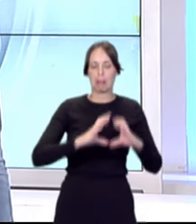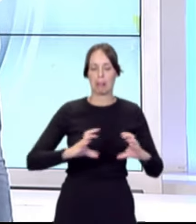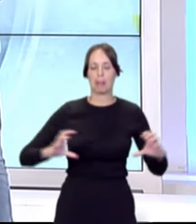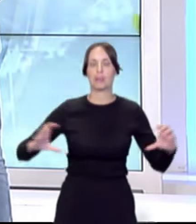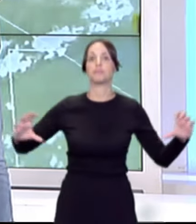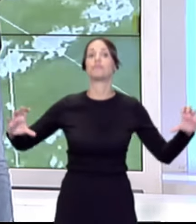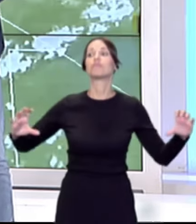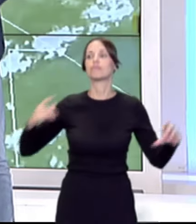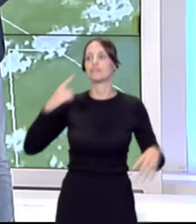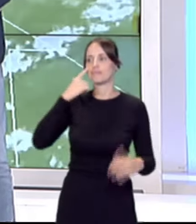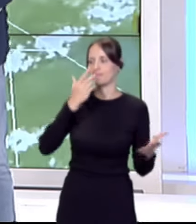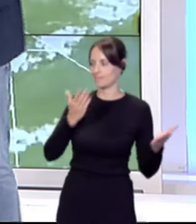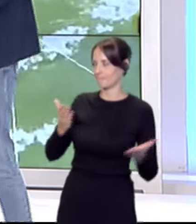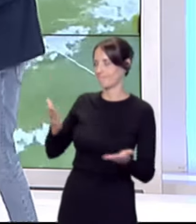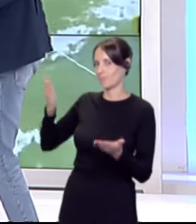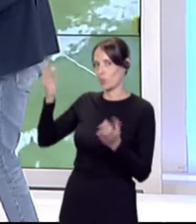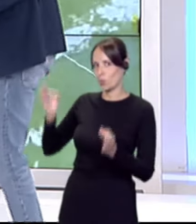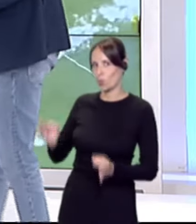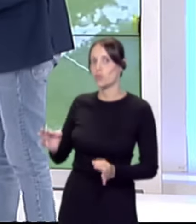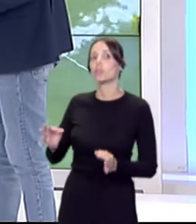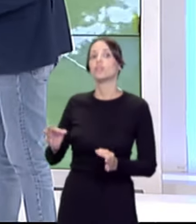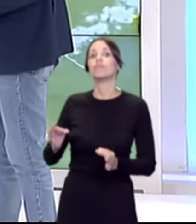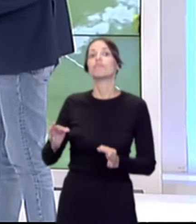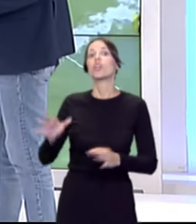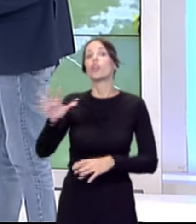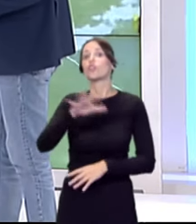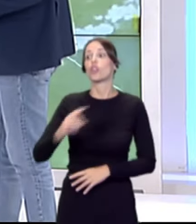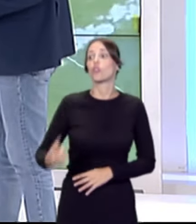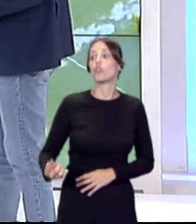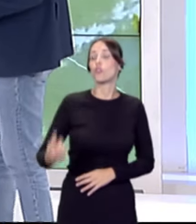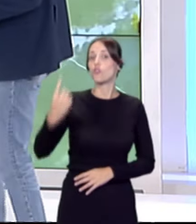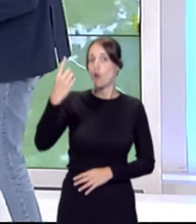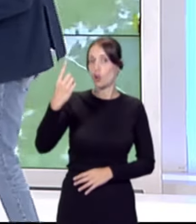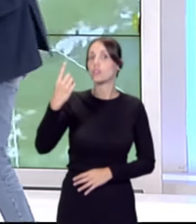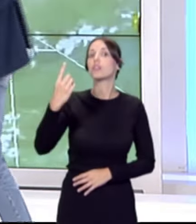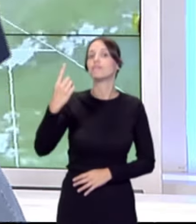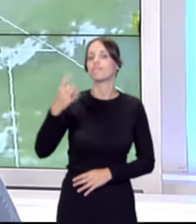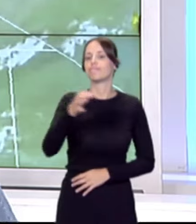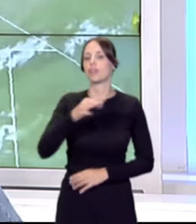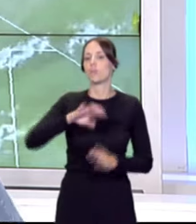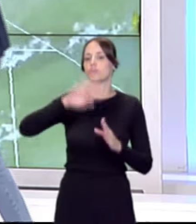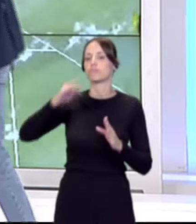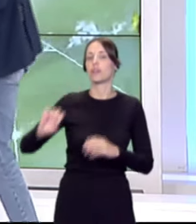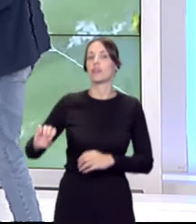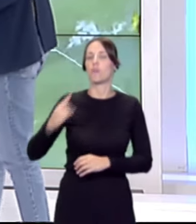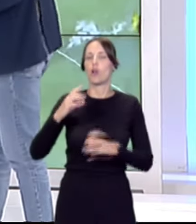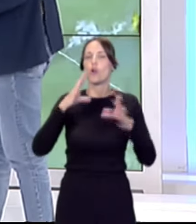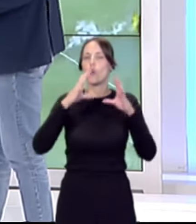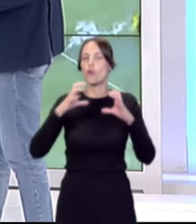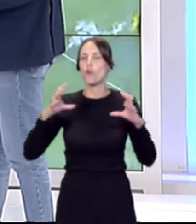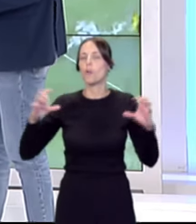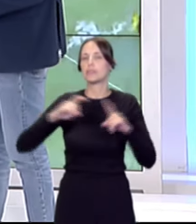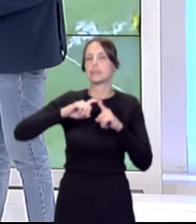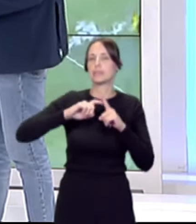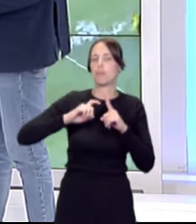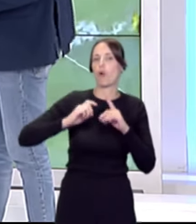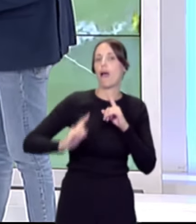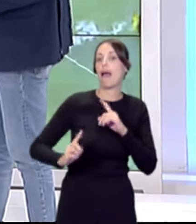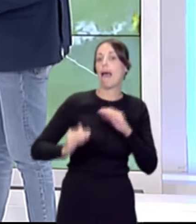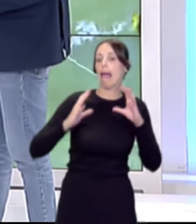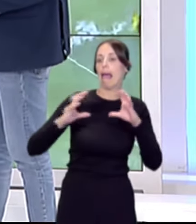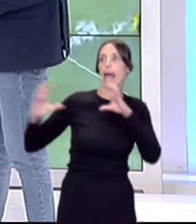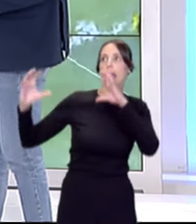de la animación de satélite. Sigue retenida en la cara norte de las islas más montañosas. Tenemos restos de nubosidad de tipo alto, poco importante, acaba